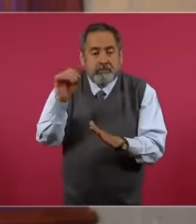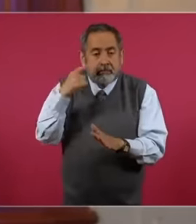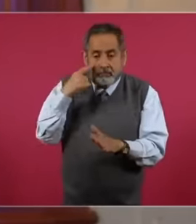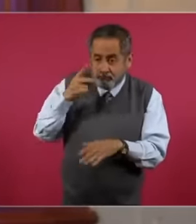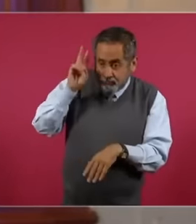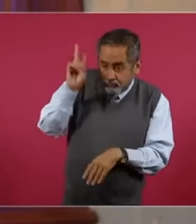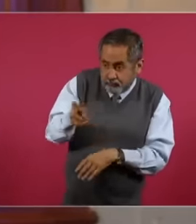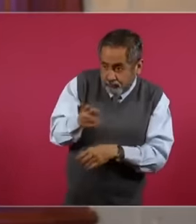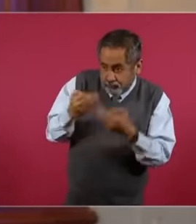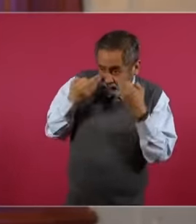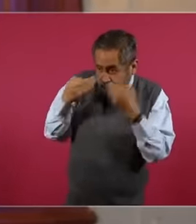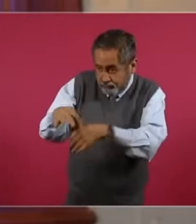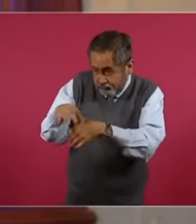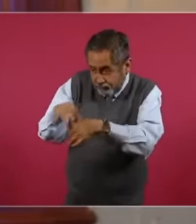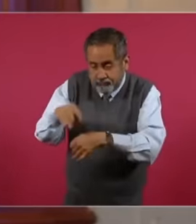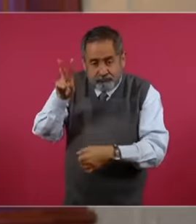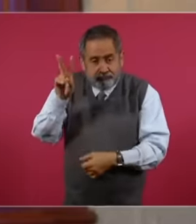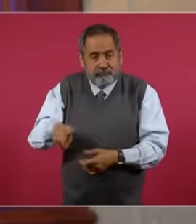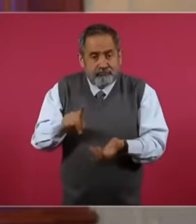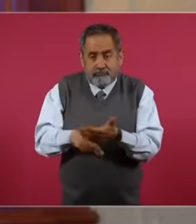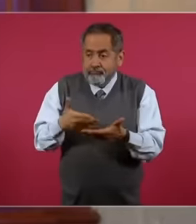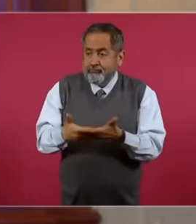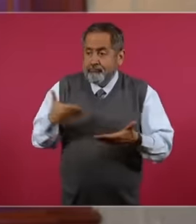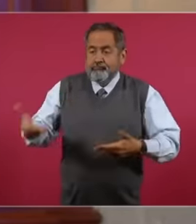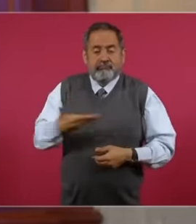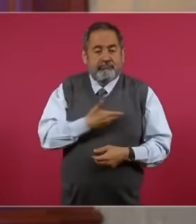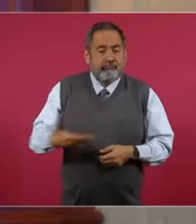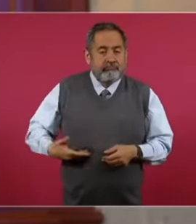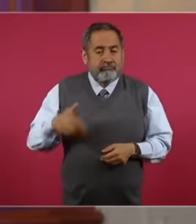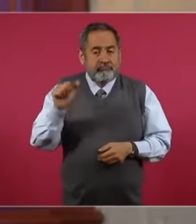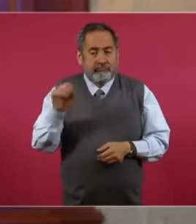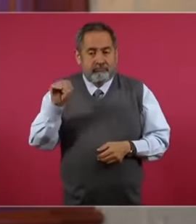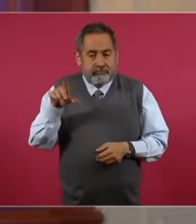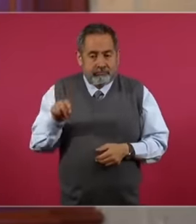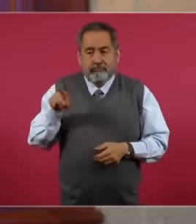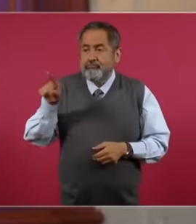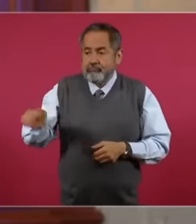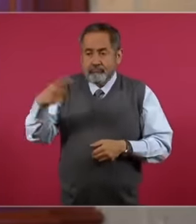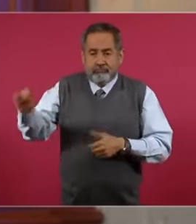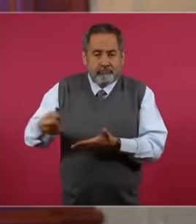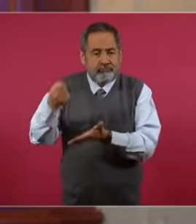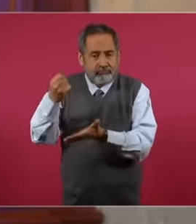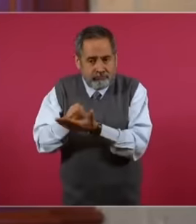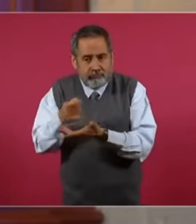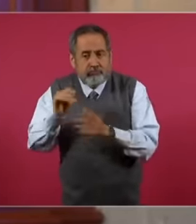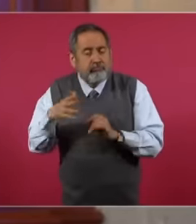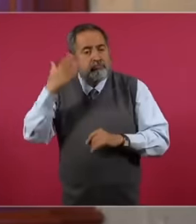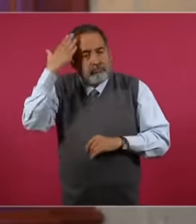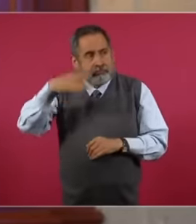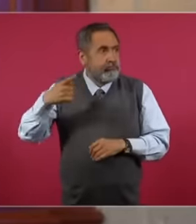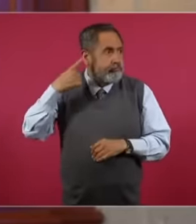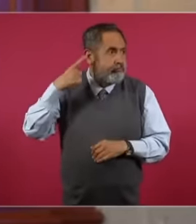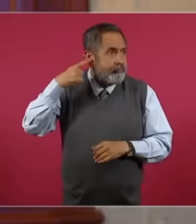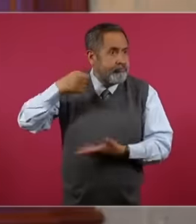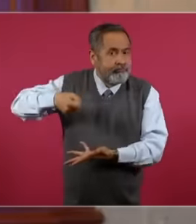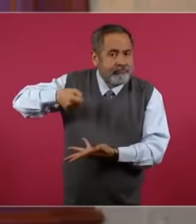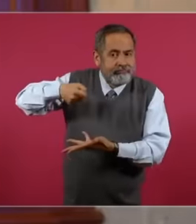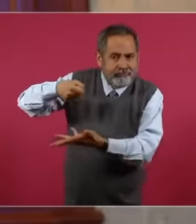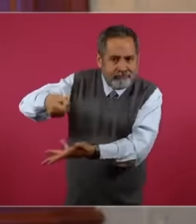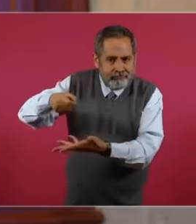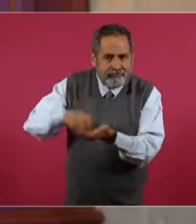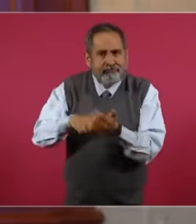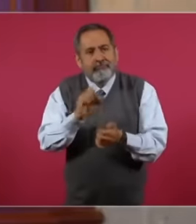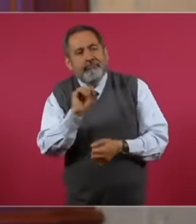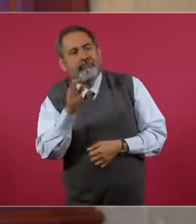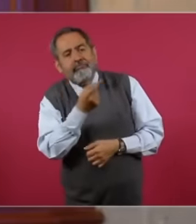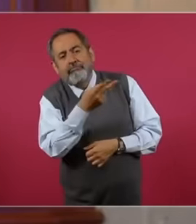mano de que el ahora presidente López Obrador aprobó o siquiera supo del dinero que, según